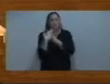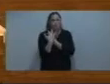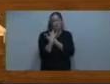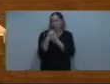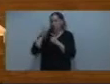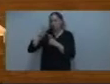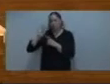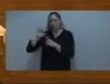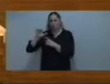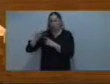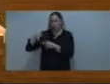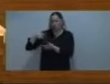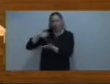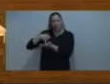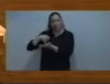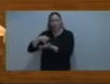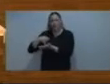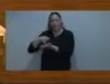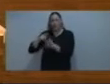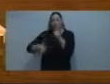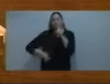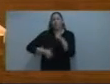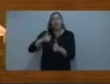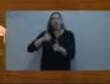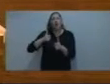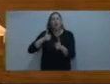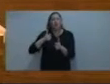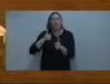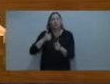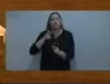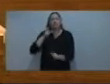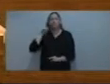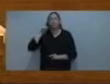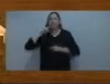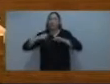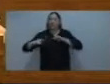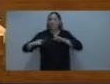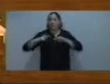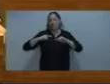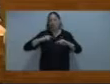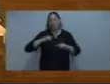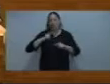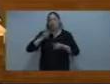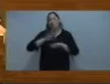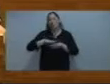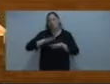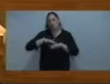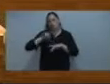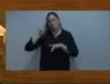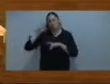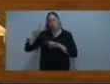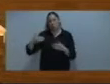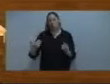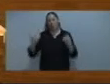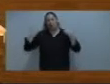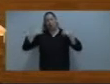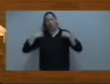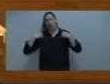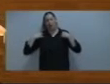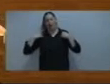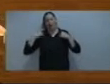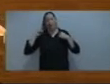UTE y que apuntaban, abro comillas, a ciertas decisiones de la dirección. Cierro comillas.